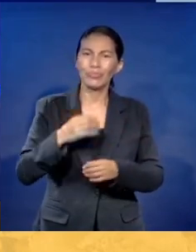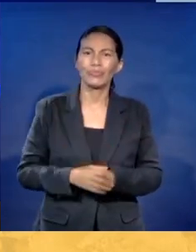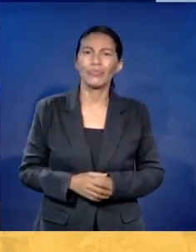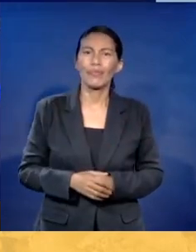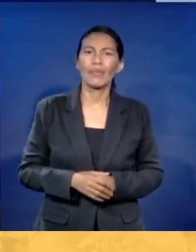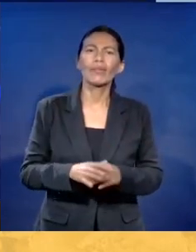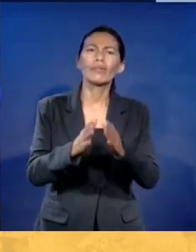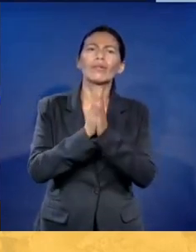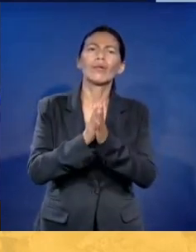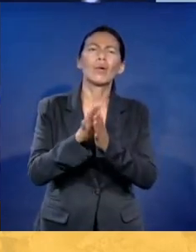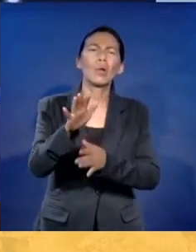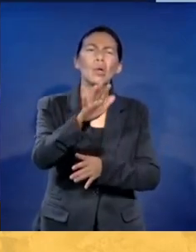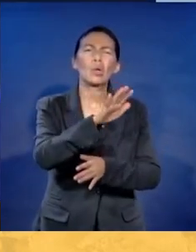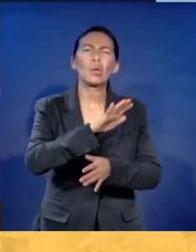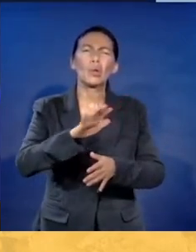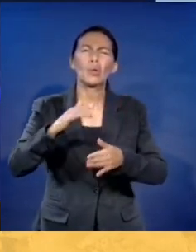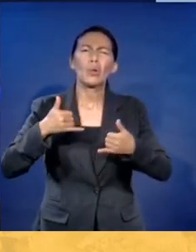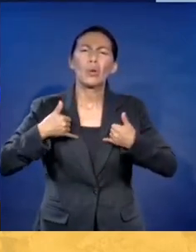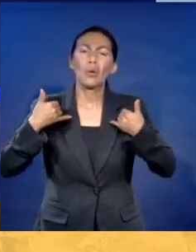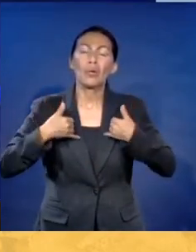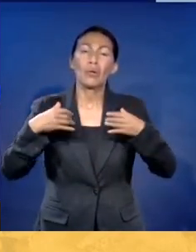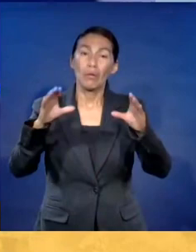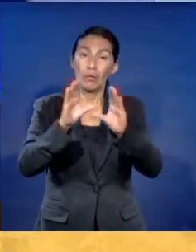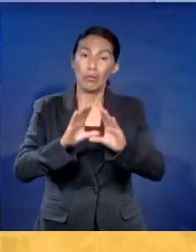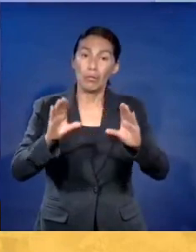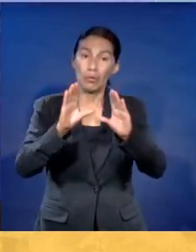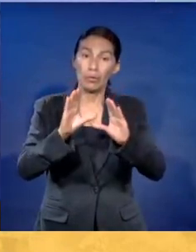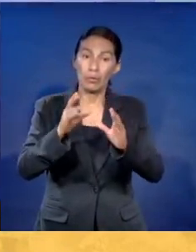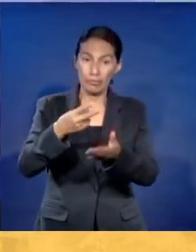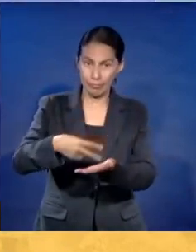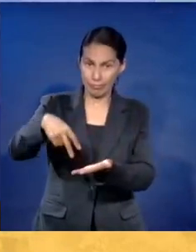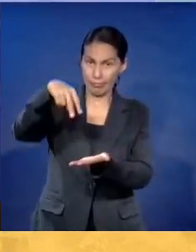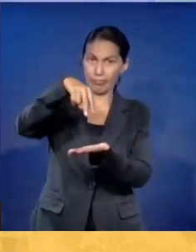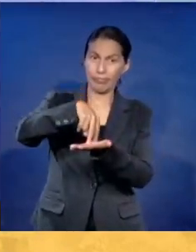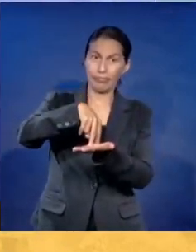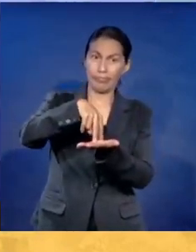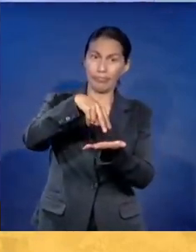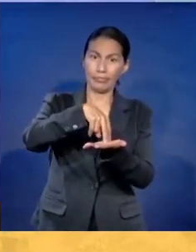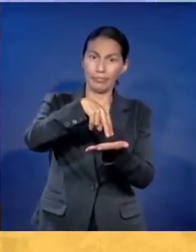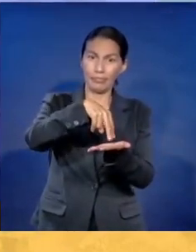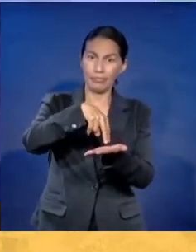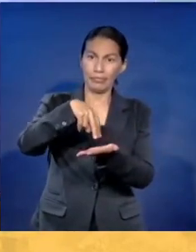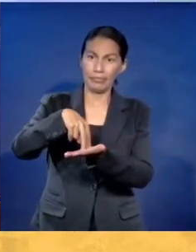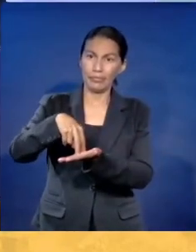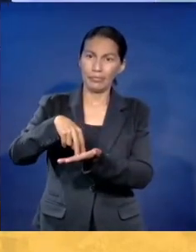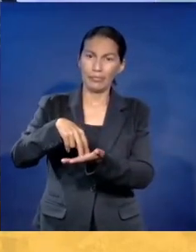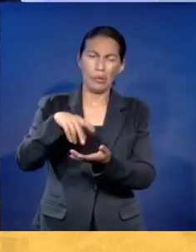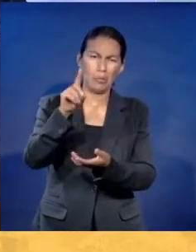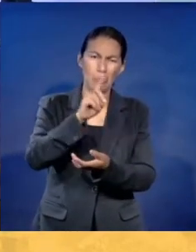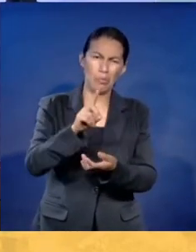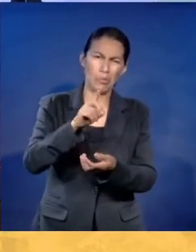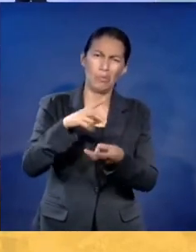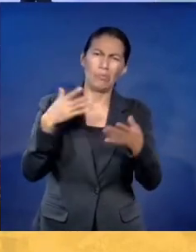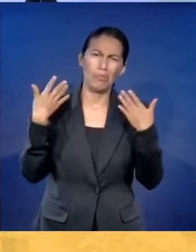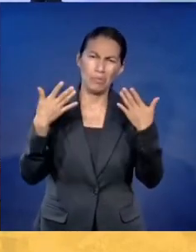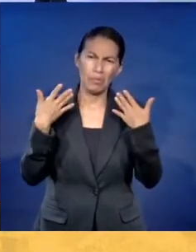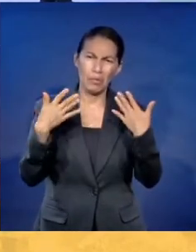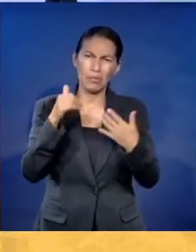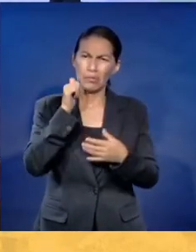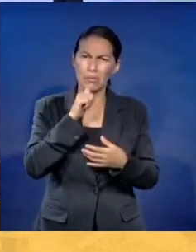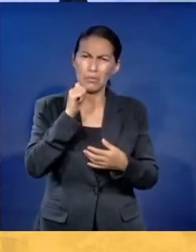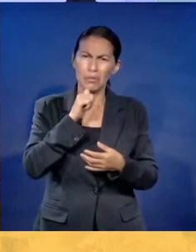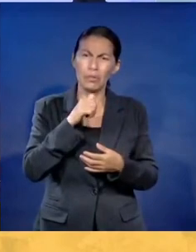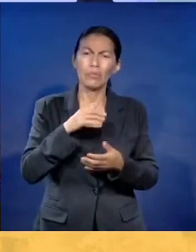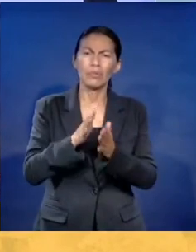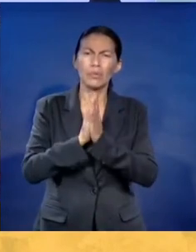que comportan en esta universidad Pónganse en pie por favor todos los que van a comportar los domingos los veranos los interpongas en pie Pónganse en pie